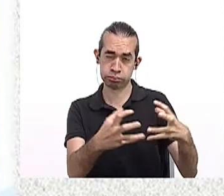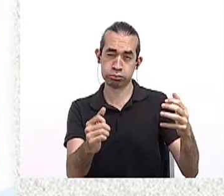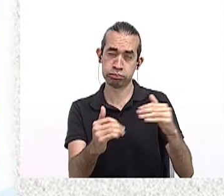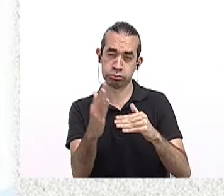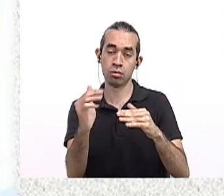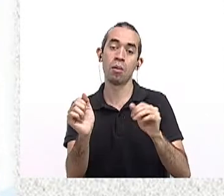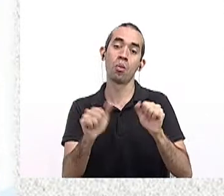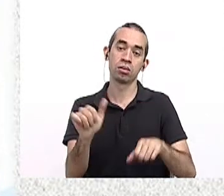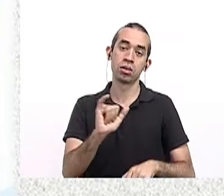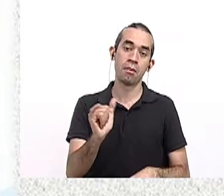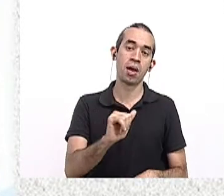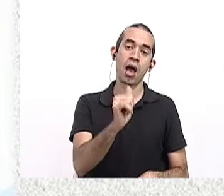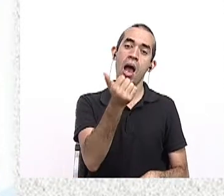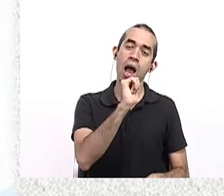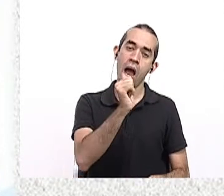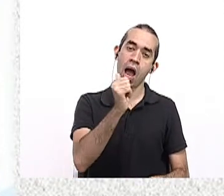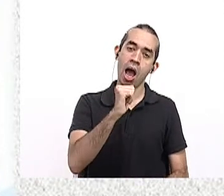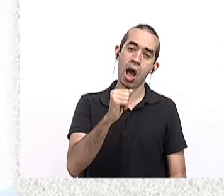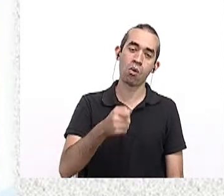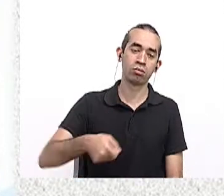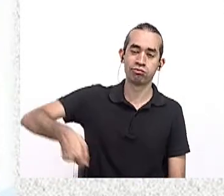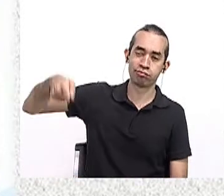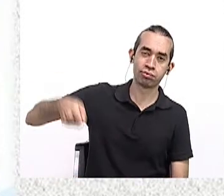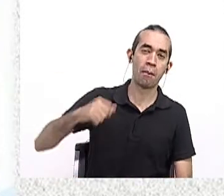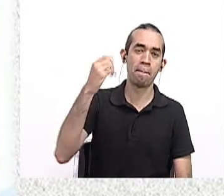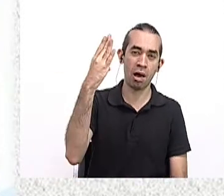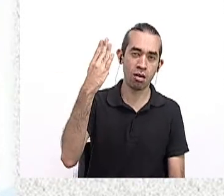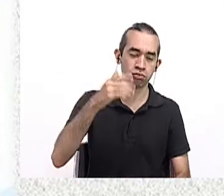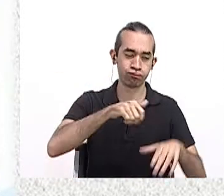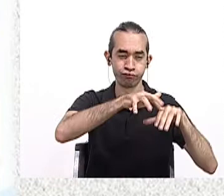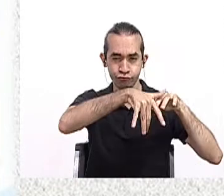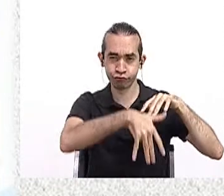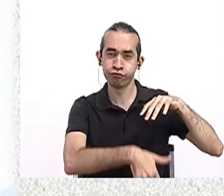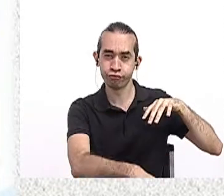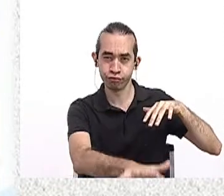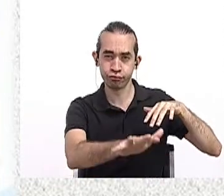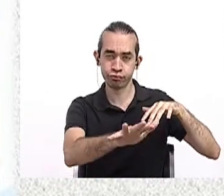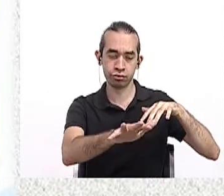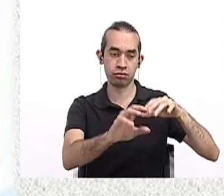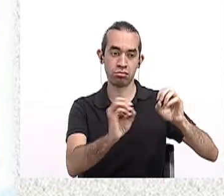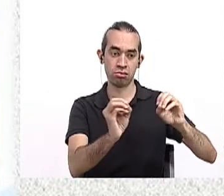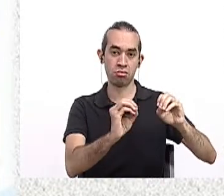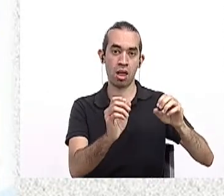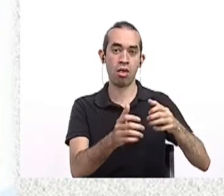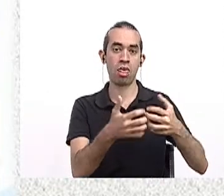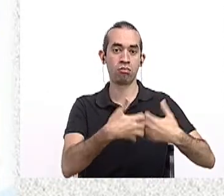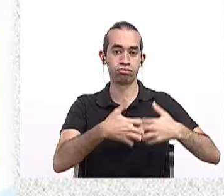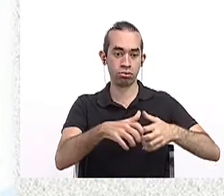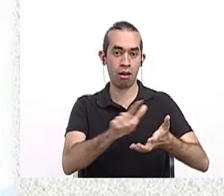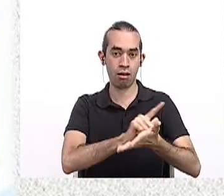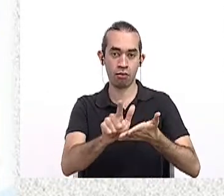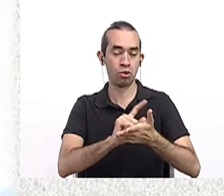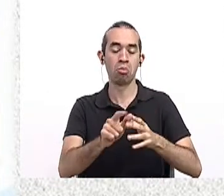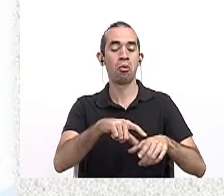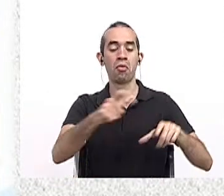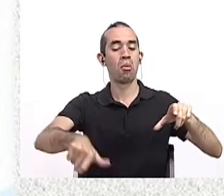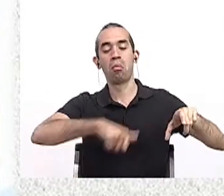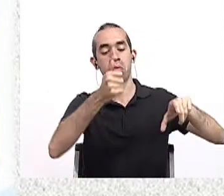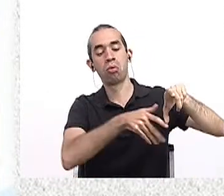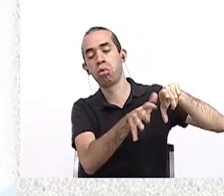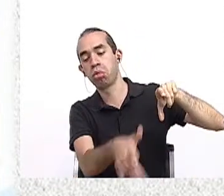las aguas residuales tal vez de pero básicamente son las aguas residuales que se vierten sin ningún tipo de tratamiento en los ríos